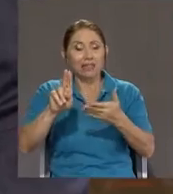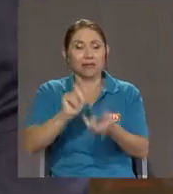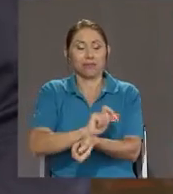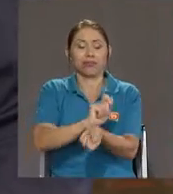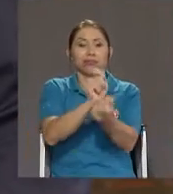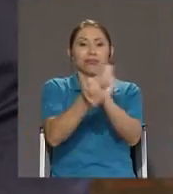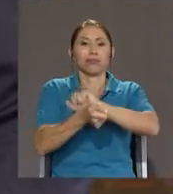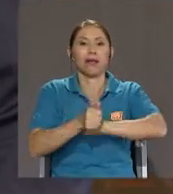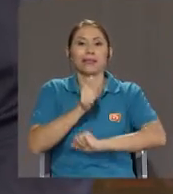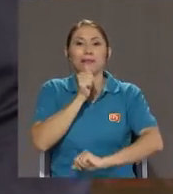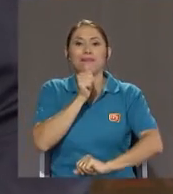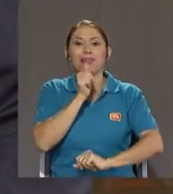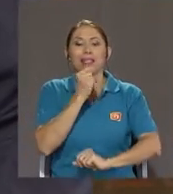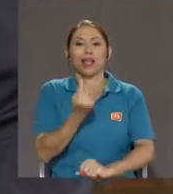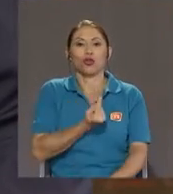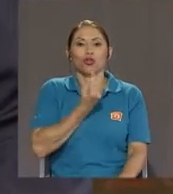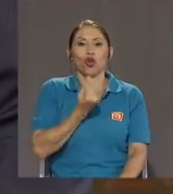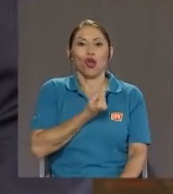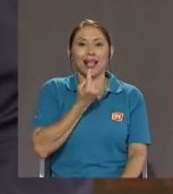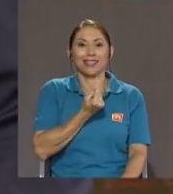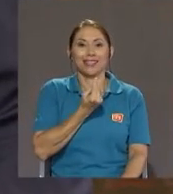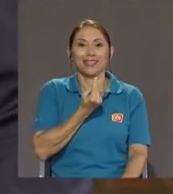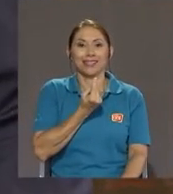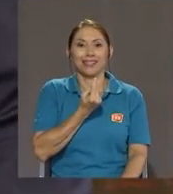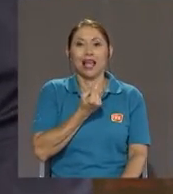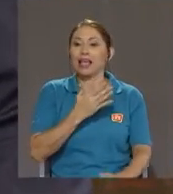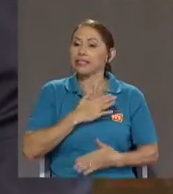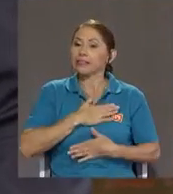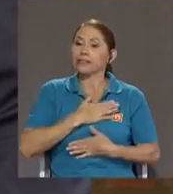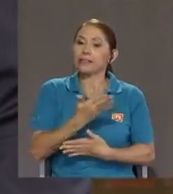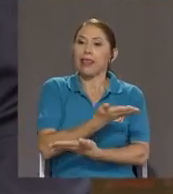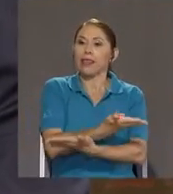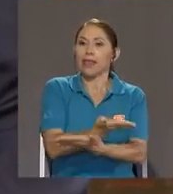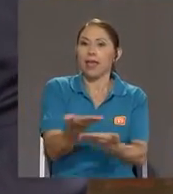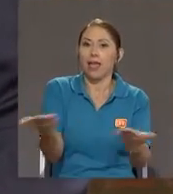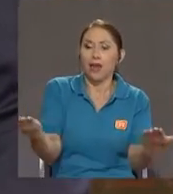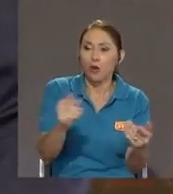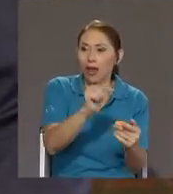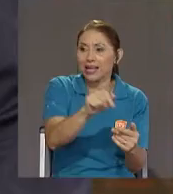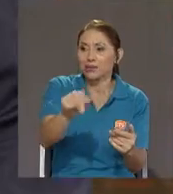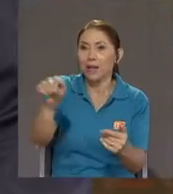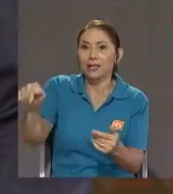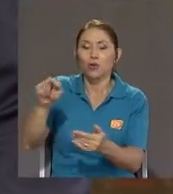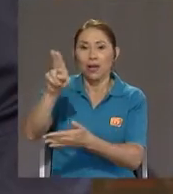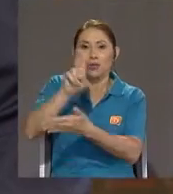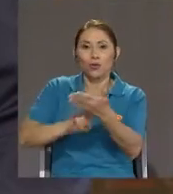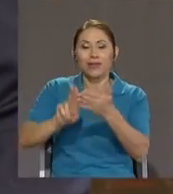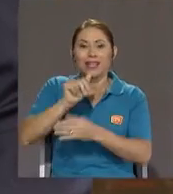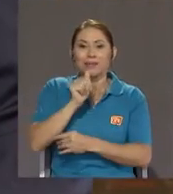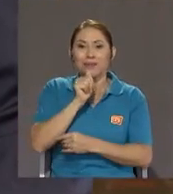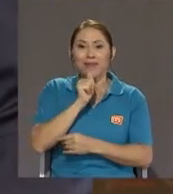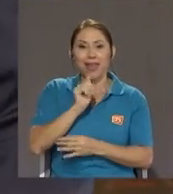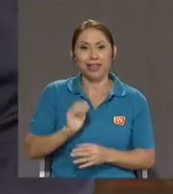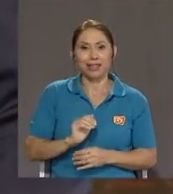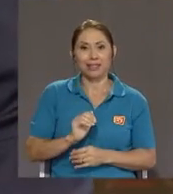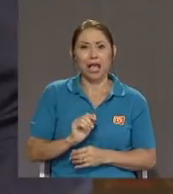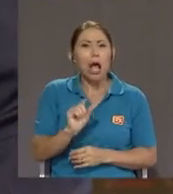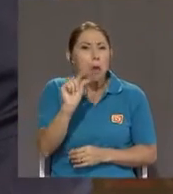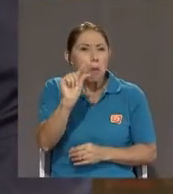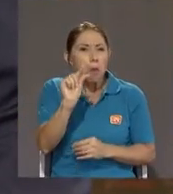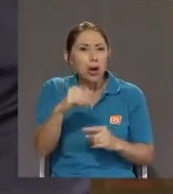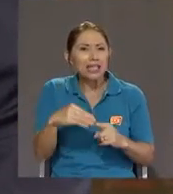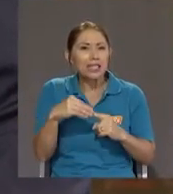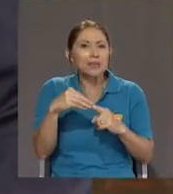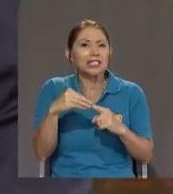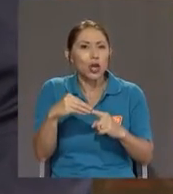Uh-huh. Le cedieron el espacio a las universidades privadas. y con muy pocas excepciones, eso ha